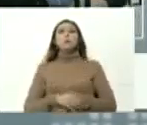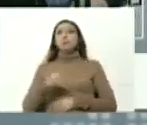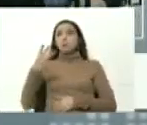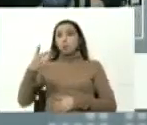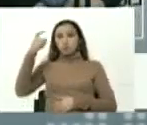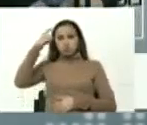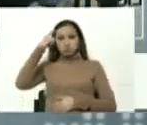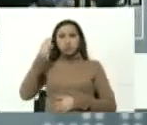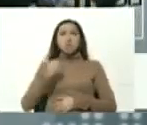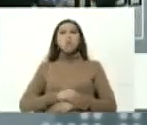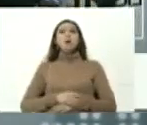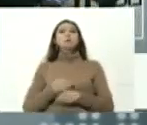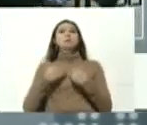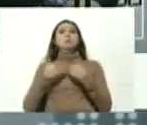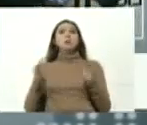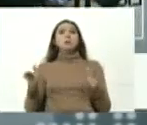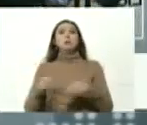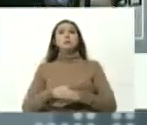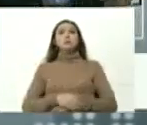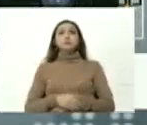ya. Nosotros